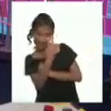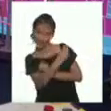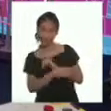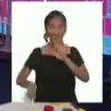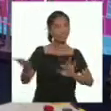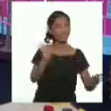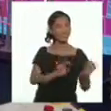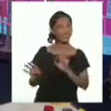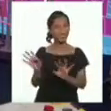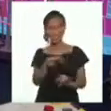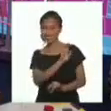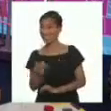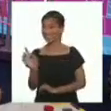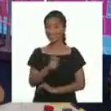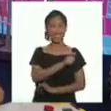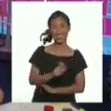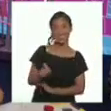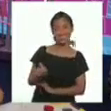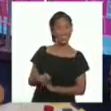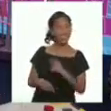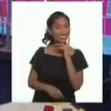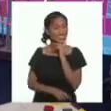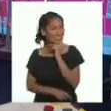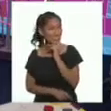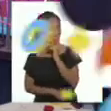¡Vamos a escucharla!